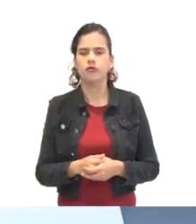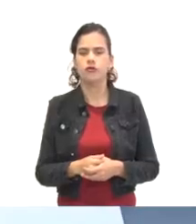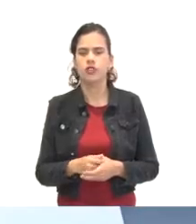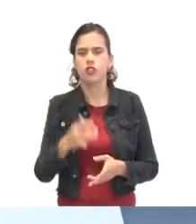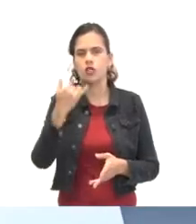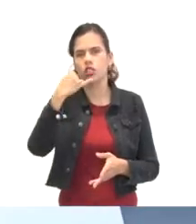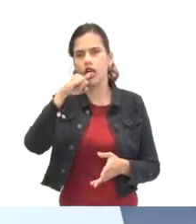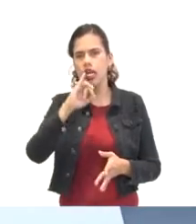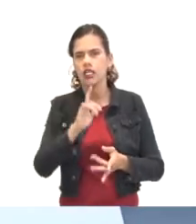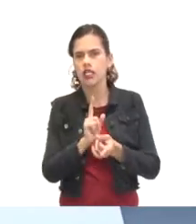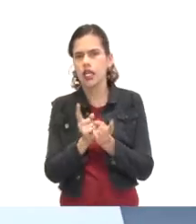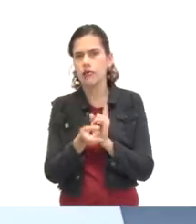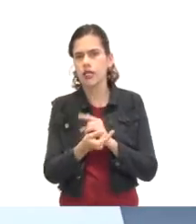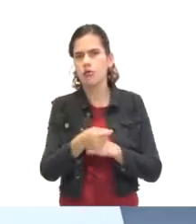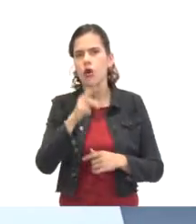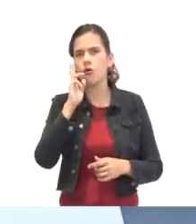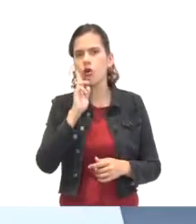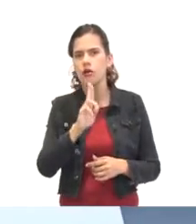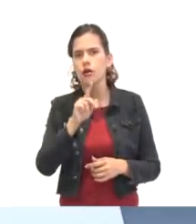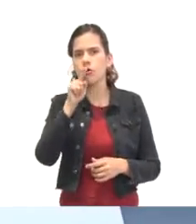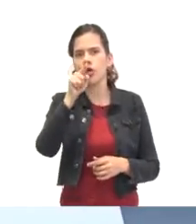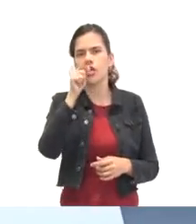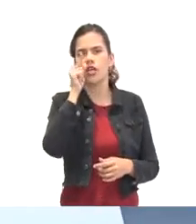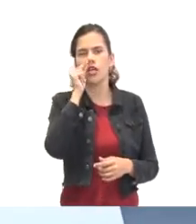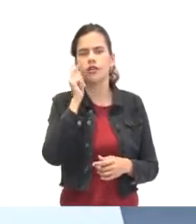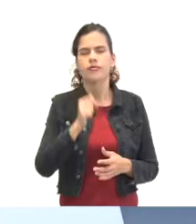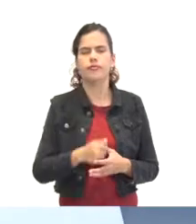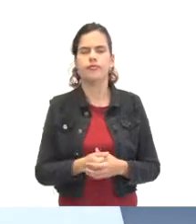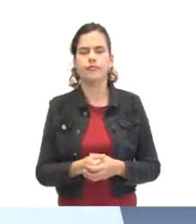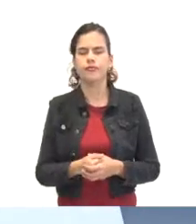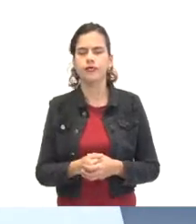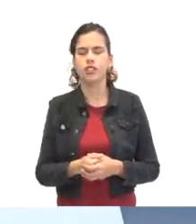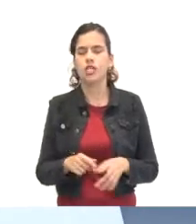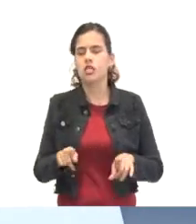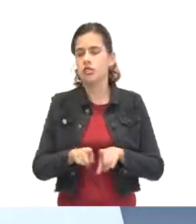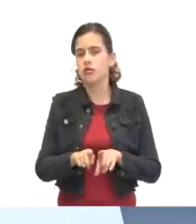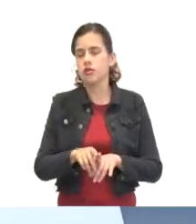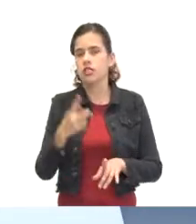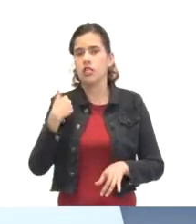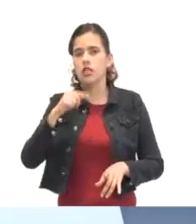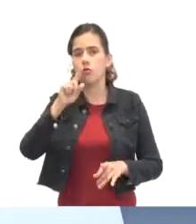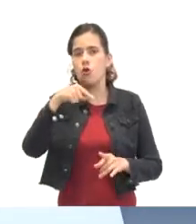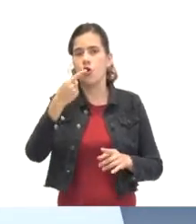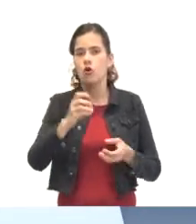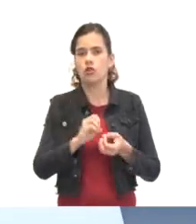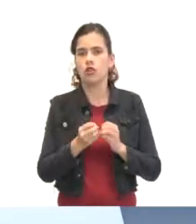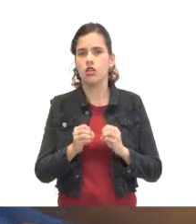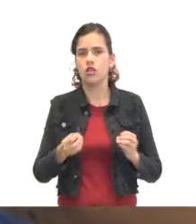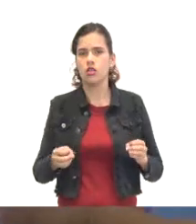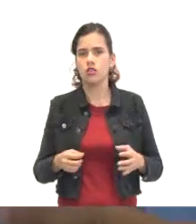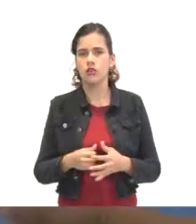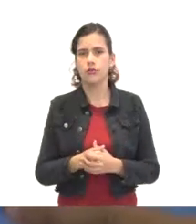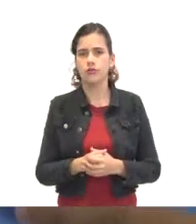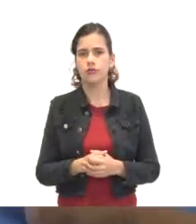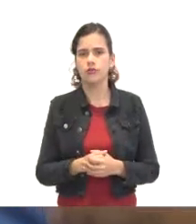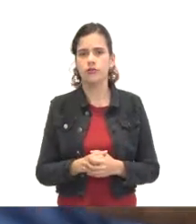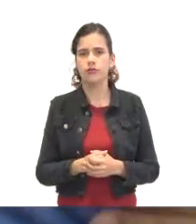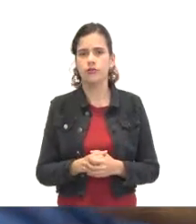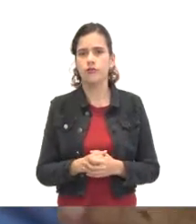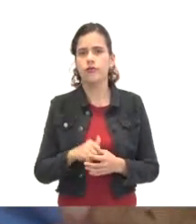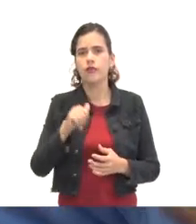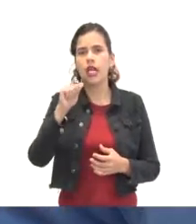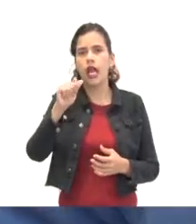ahí sustituimos el sujeto por un pronombre personal. También tenemos acá otra oración. Ana y Luisa